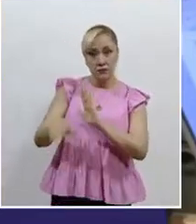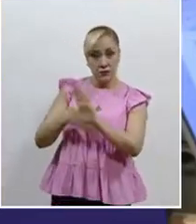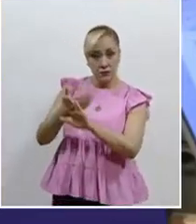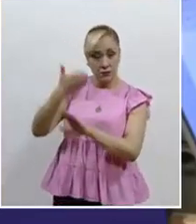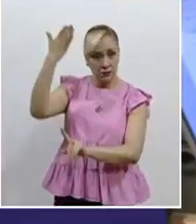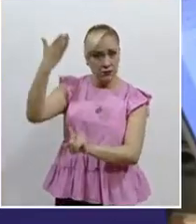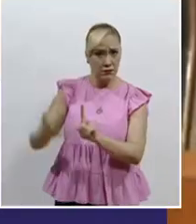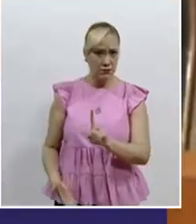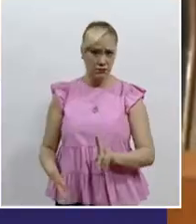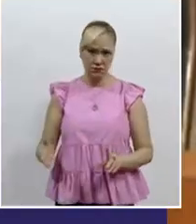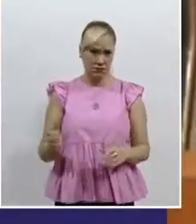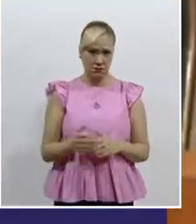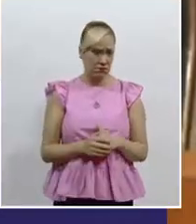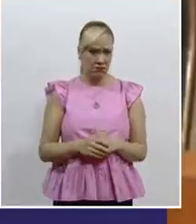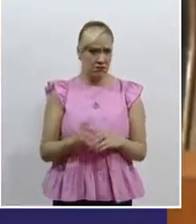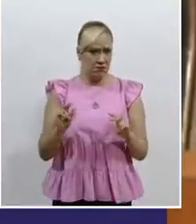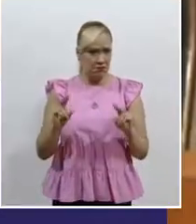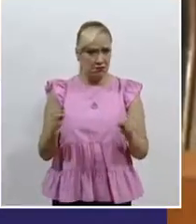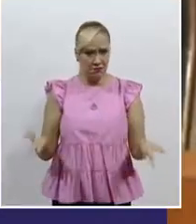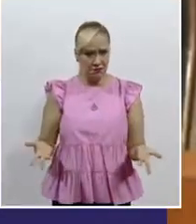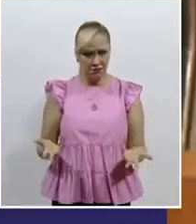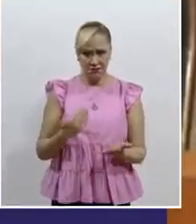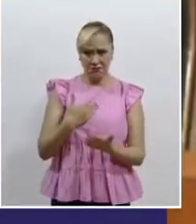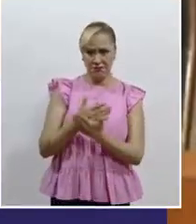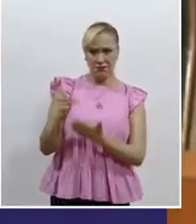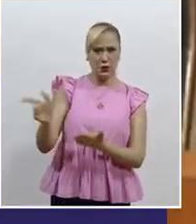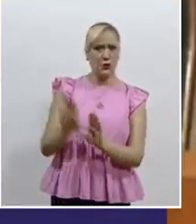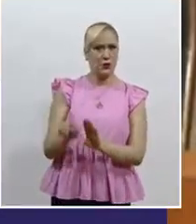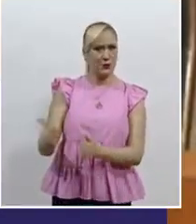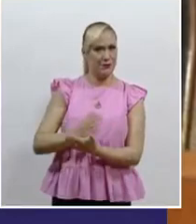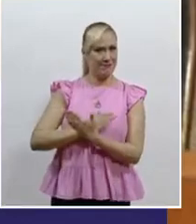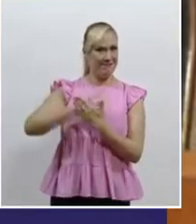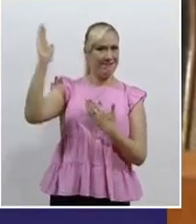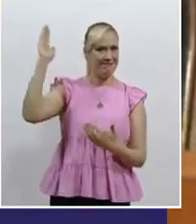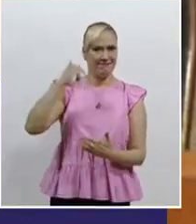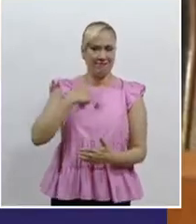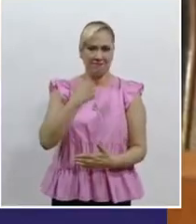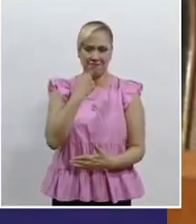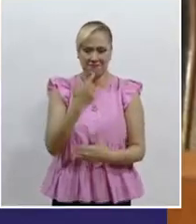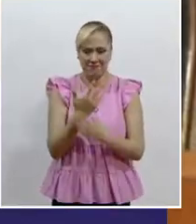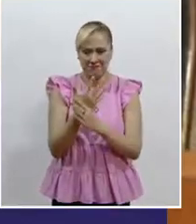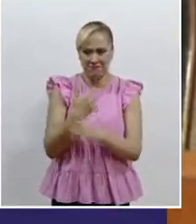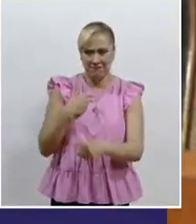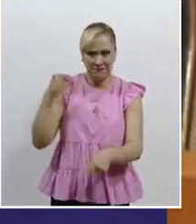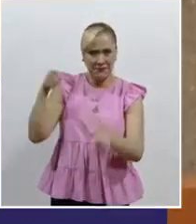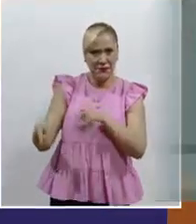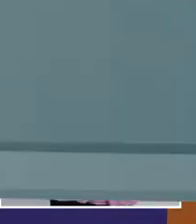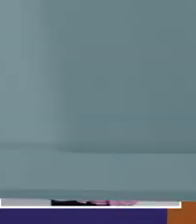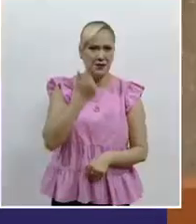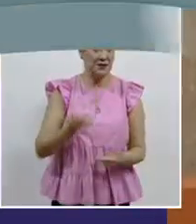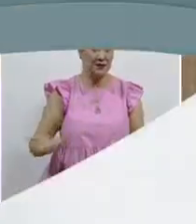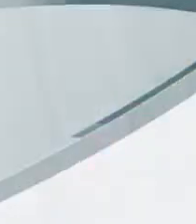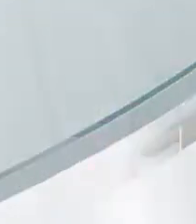impacto desproporcionado, ni que configuraran un obstáculo o impedimento en el ejercicio de su cargo.